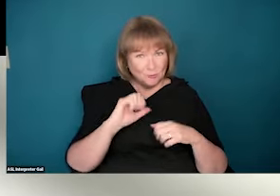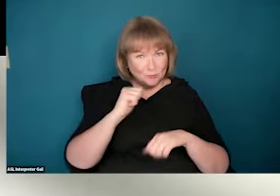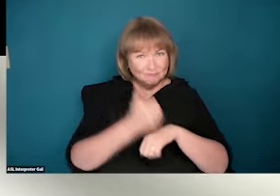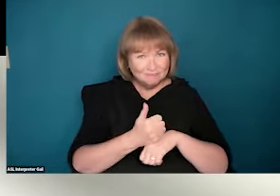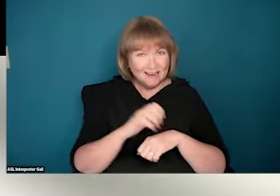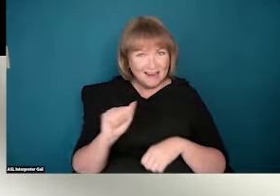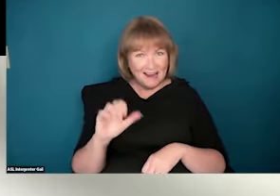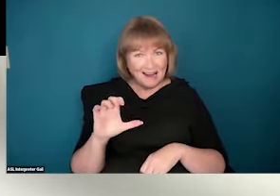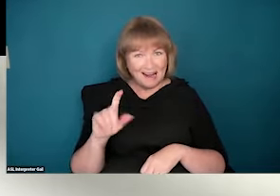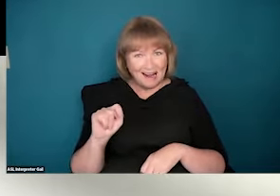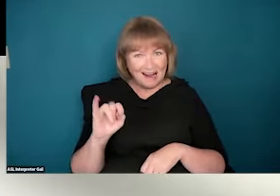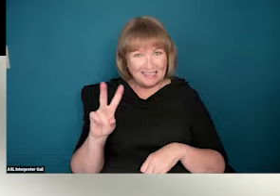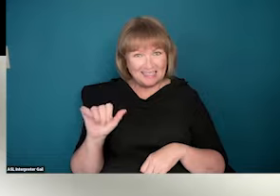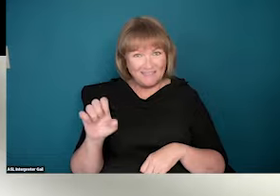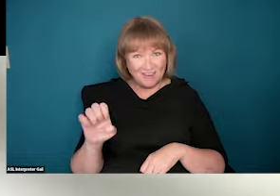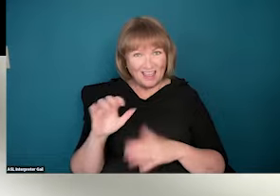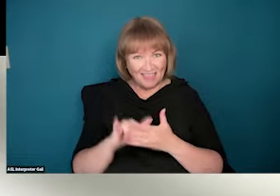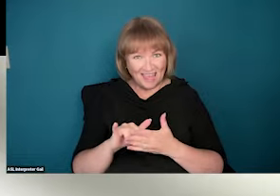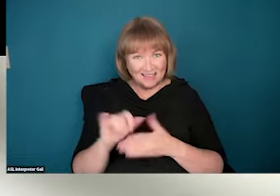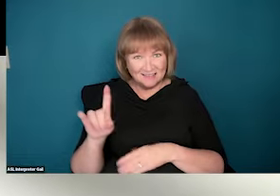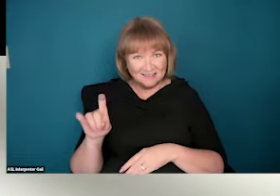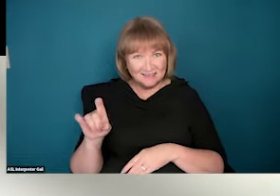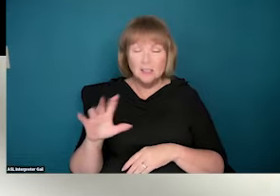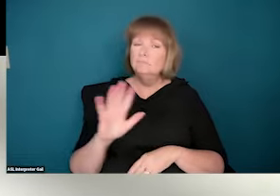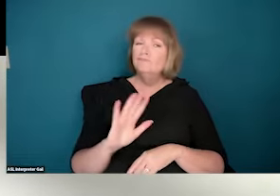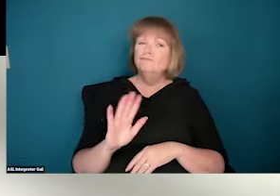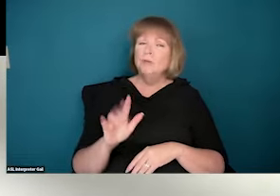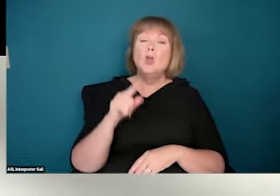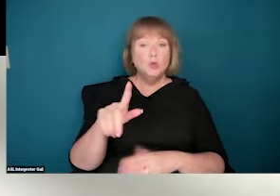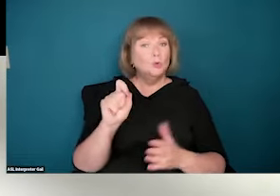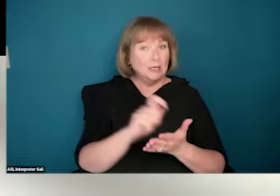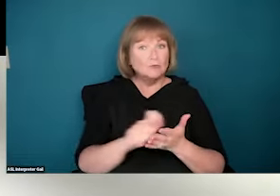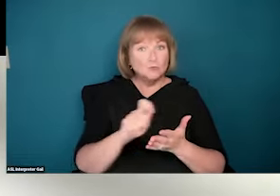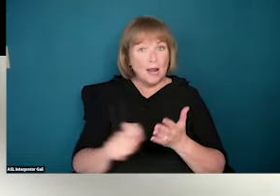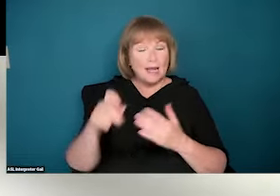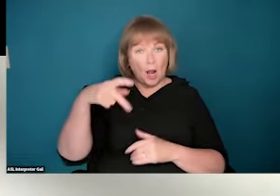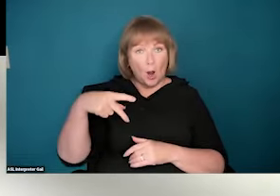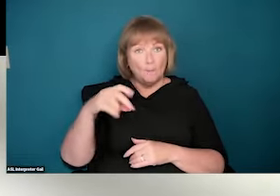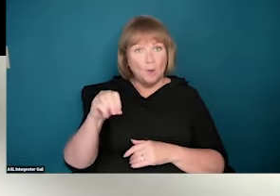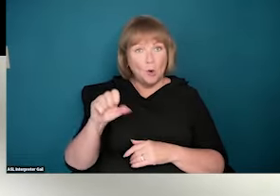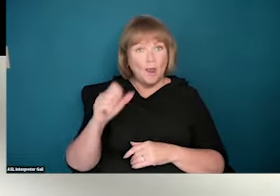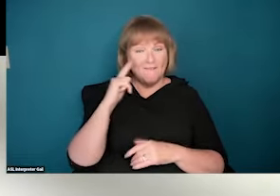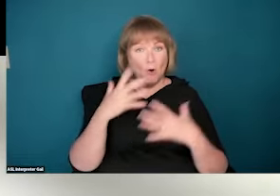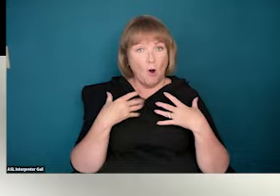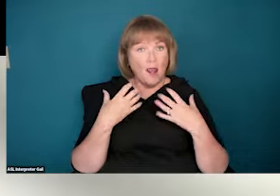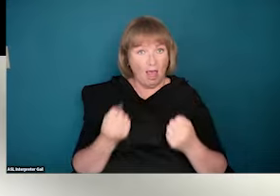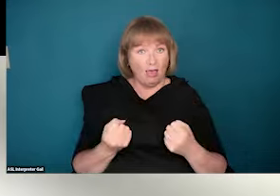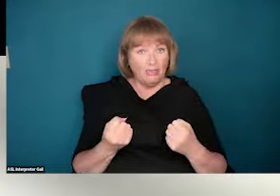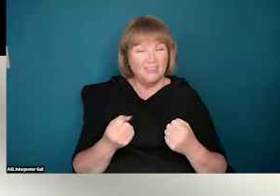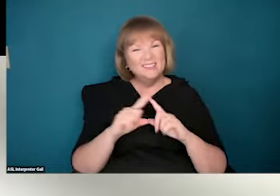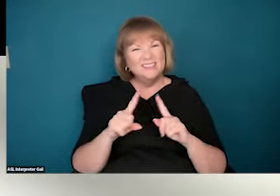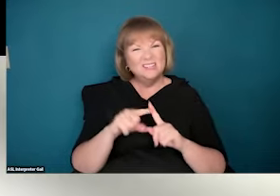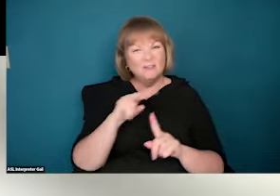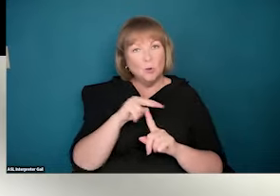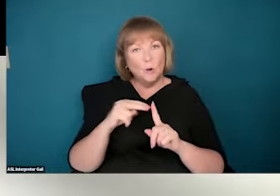Un poder de abogado tiene que ser para salud, tiene que ser activado, es lo que yo entiendo. Y usted puede